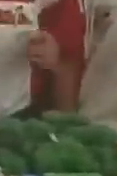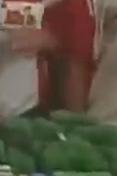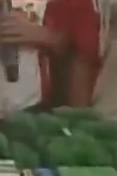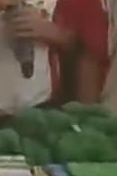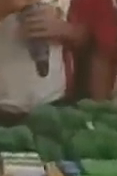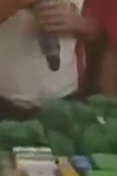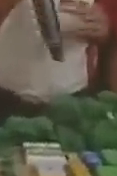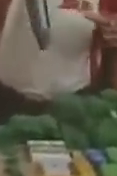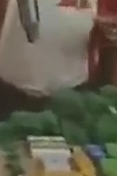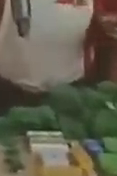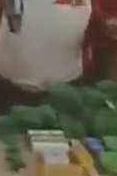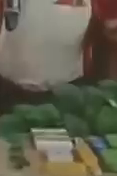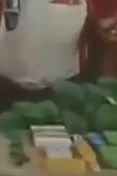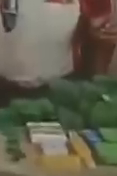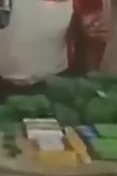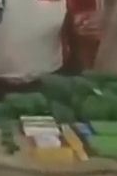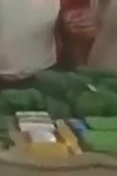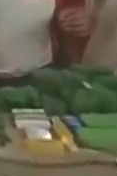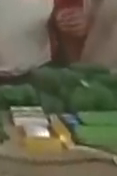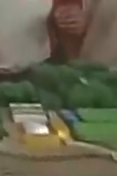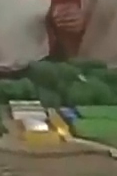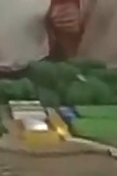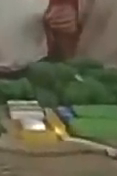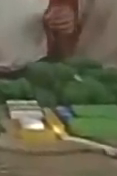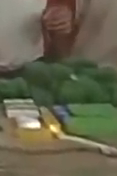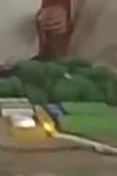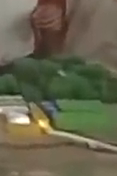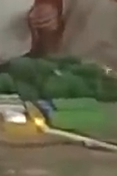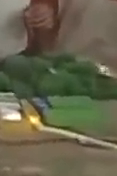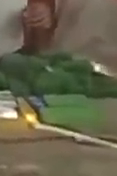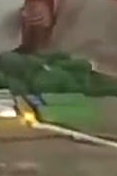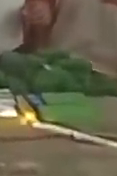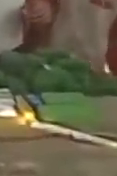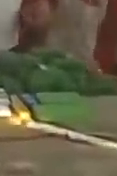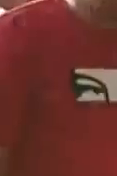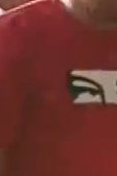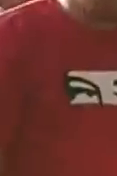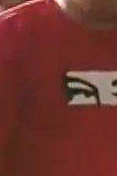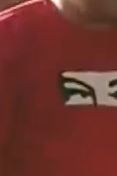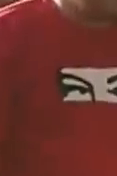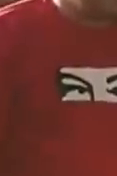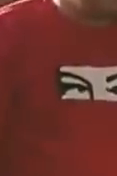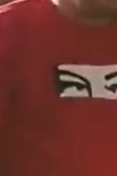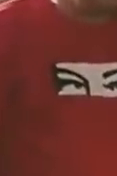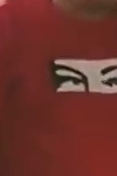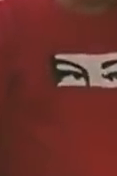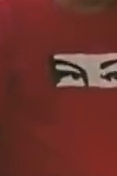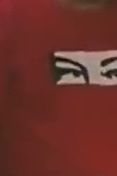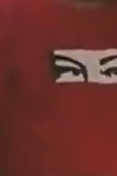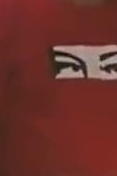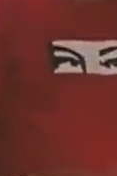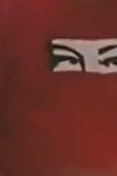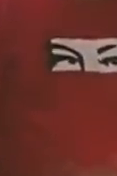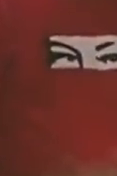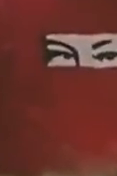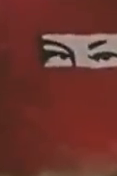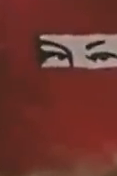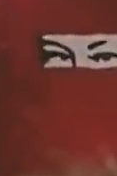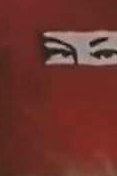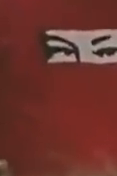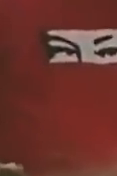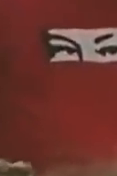la semilla del socialismo, la semilla de la comuna. Que crece y crece en nosotras y en nosotros.